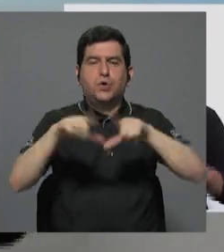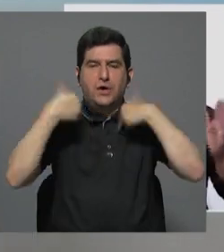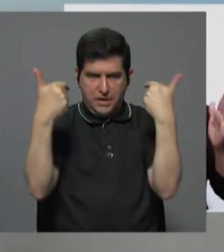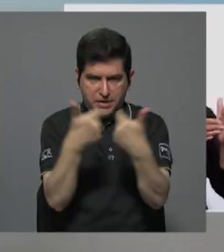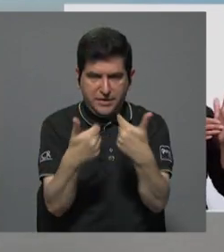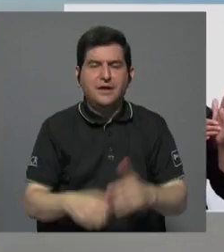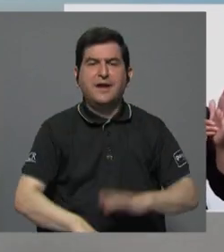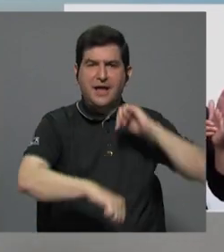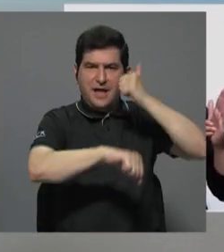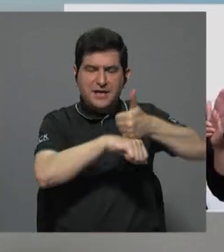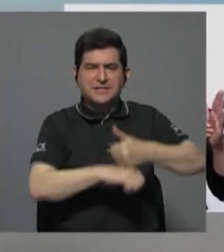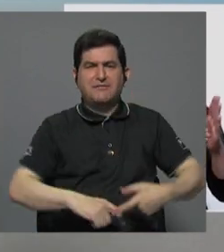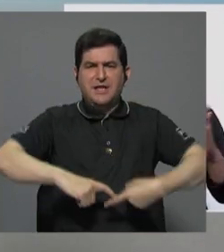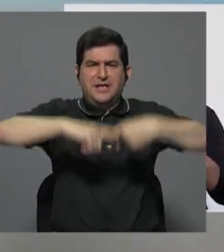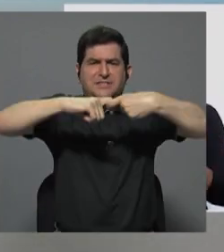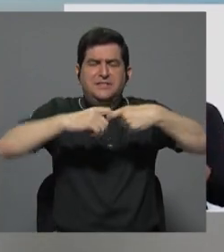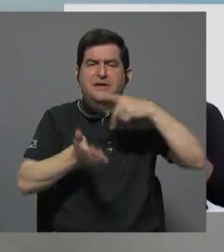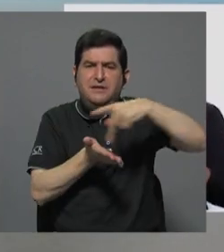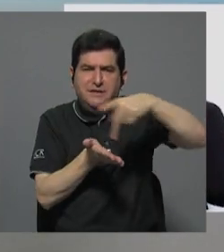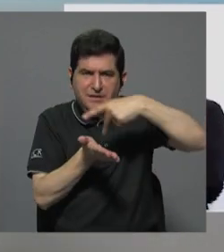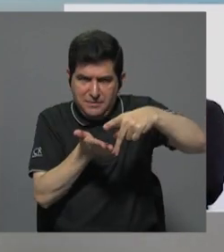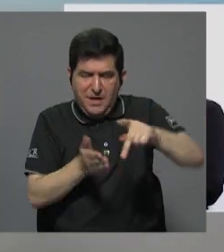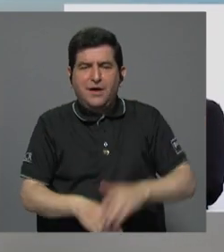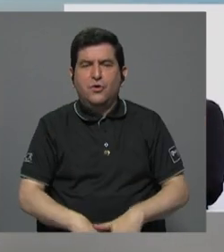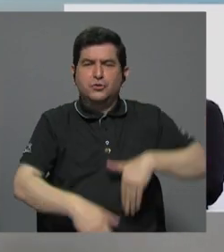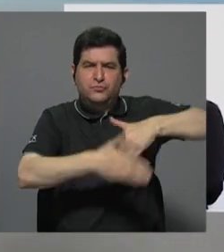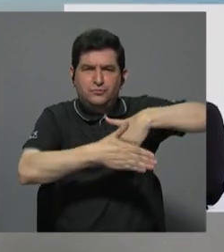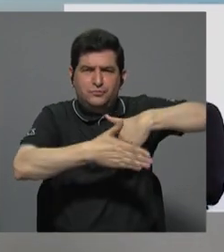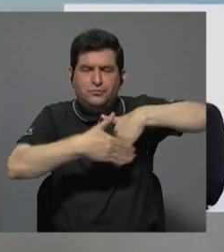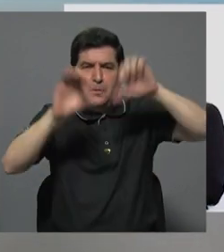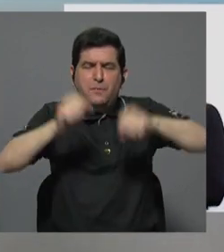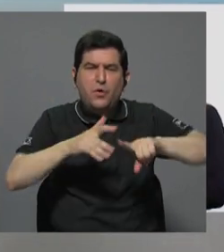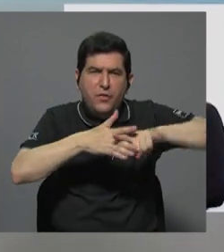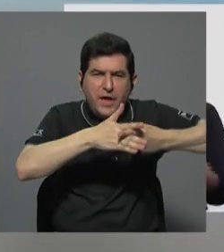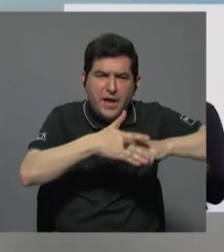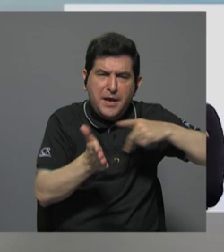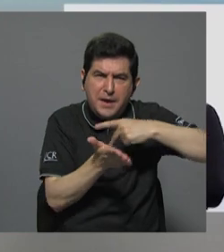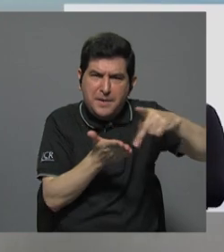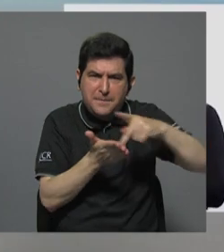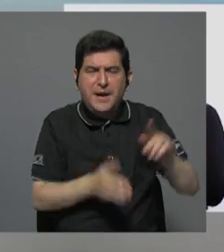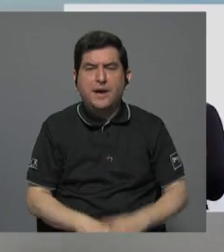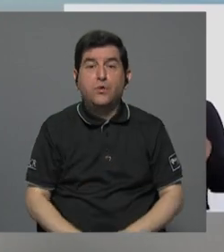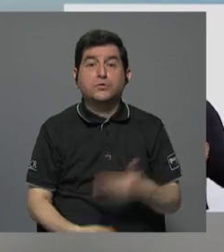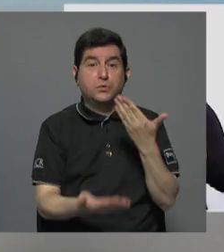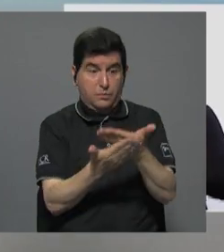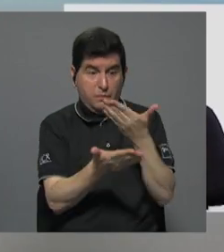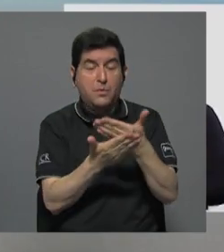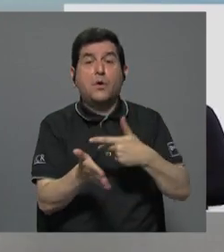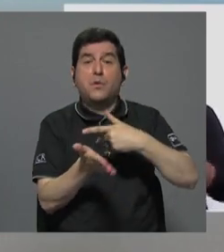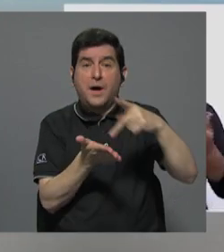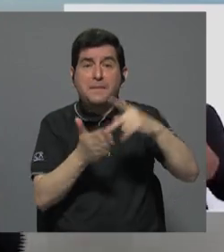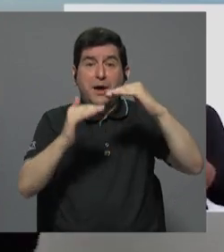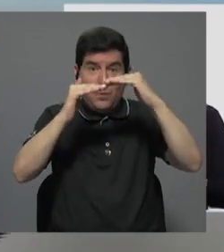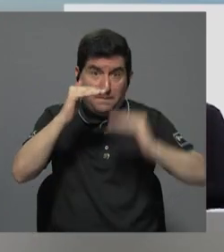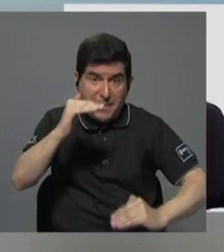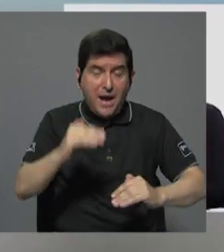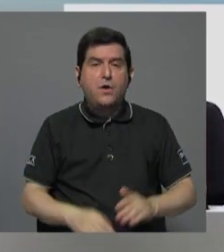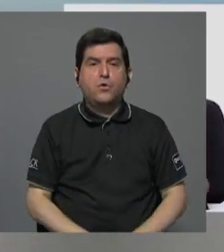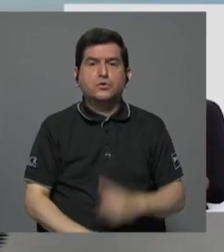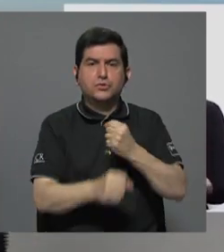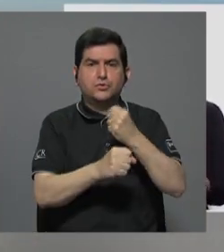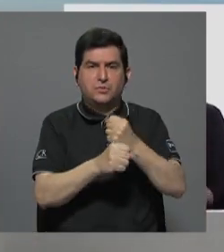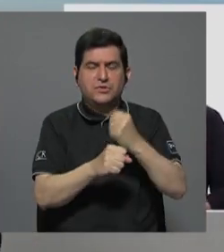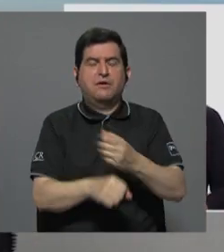establece congelamiento de salarios y que se puede ajustar los salarios aunque se demuestre que los salarios están muy bajos como los de las